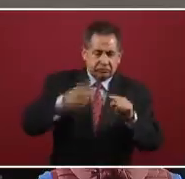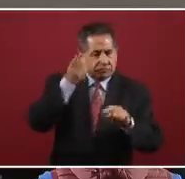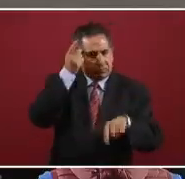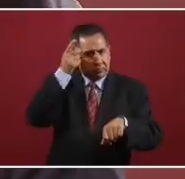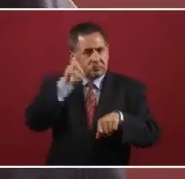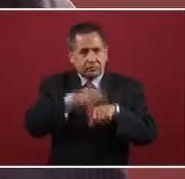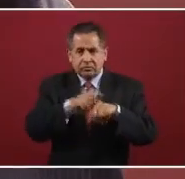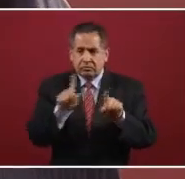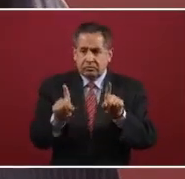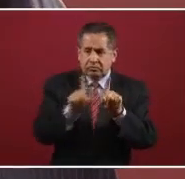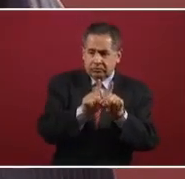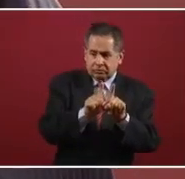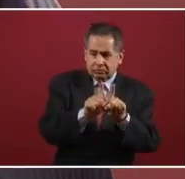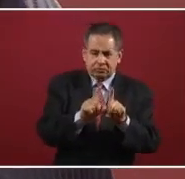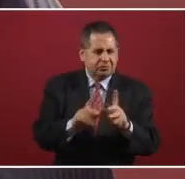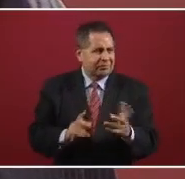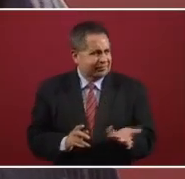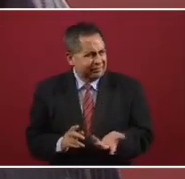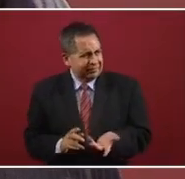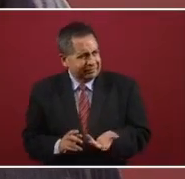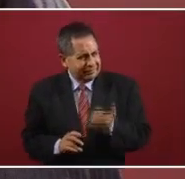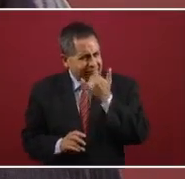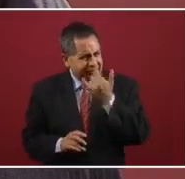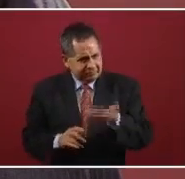a que no se cancelen.